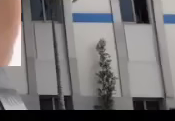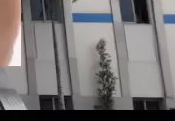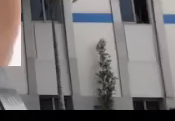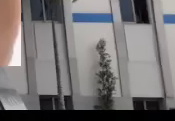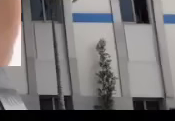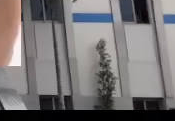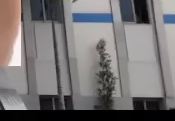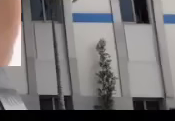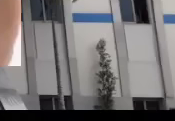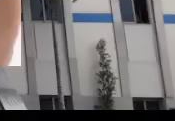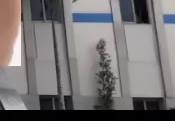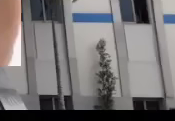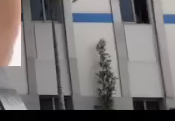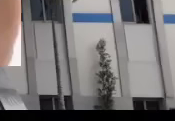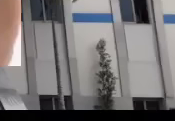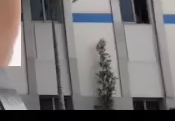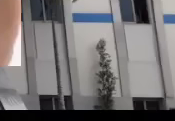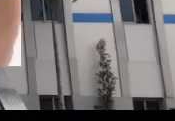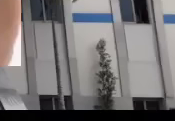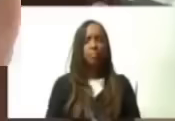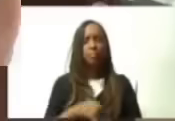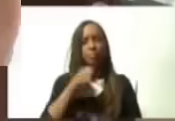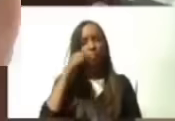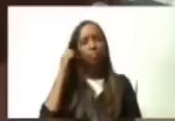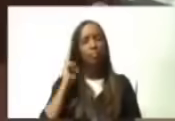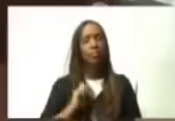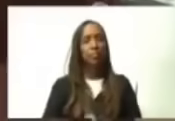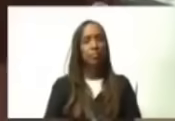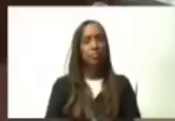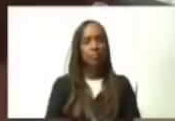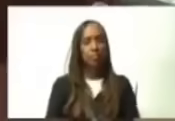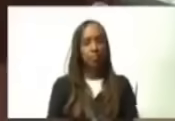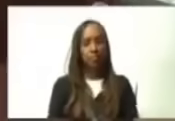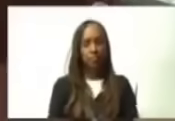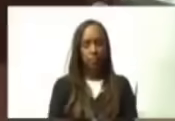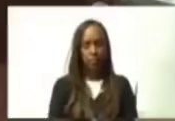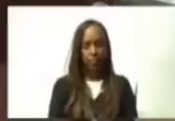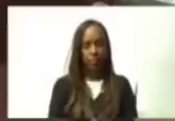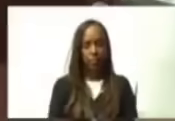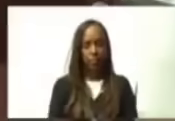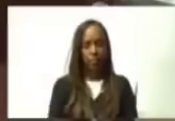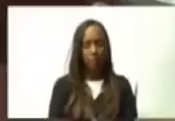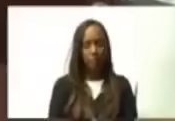de comentarios, porque tu opinión cuenta. Rodríguez,